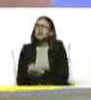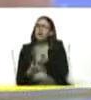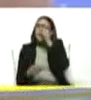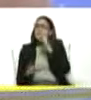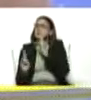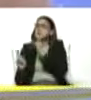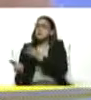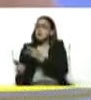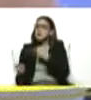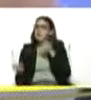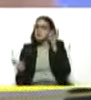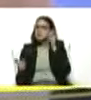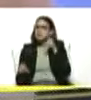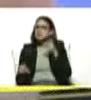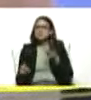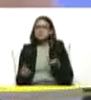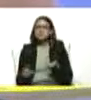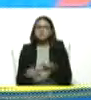Es mi